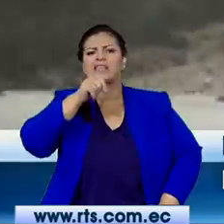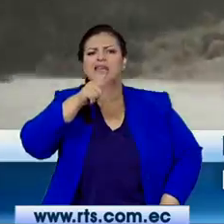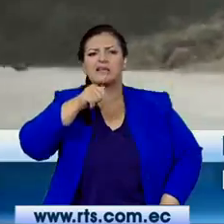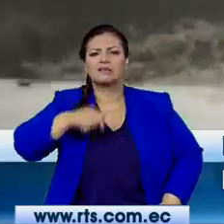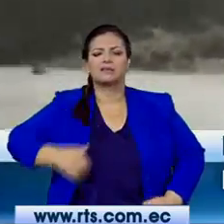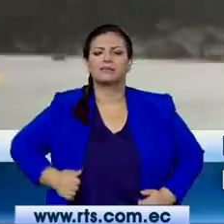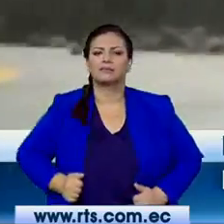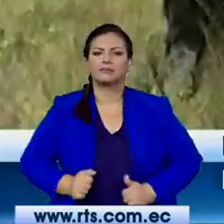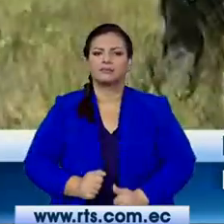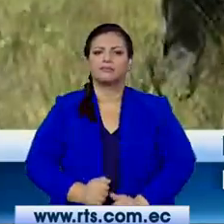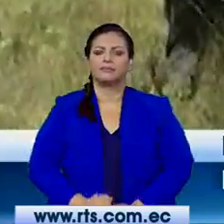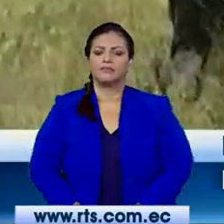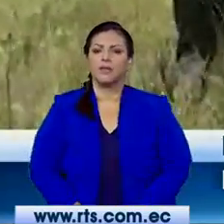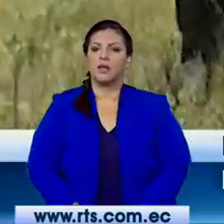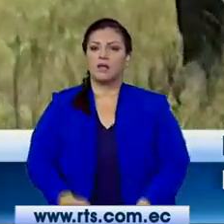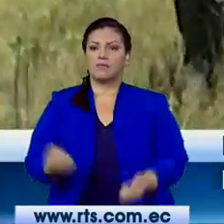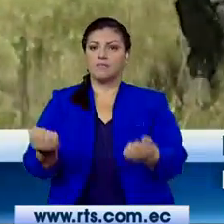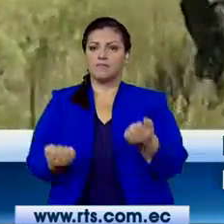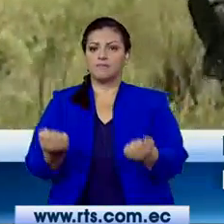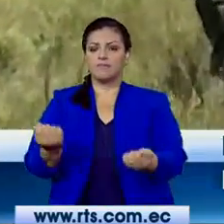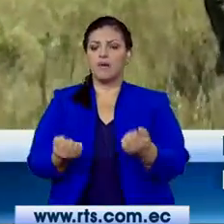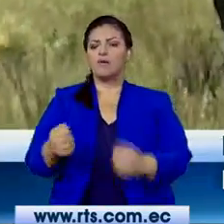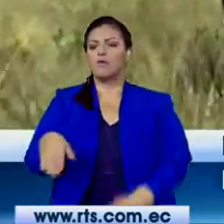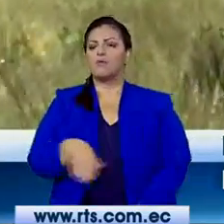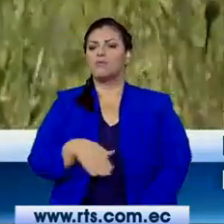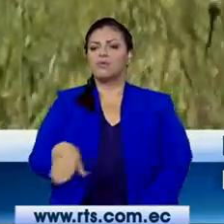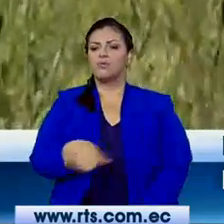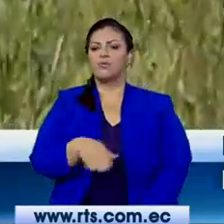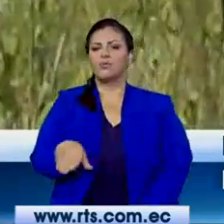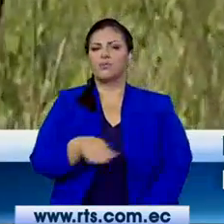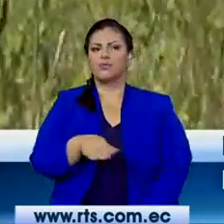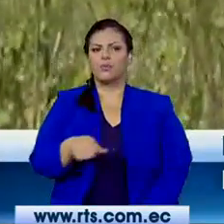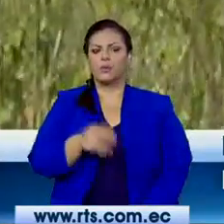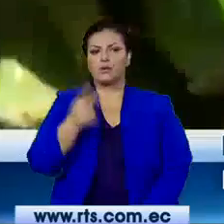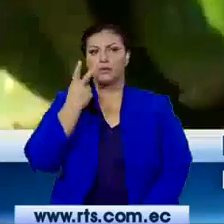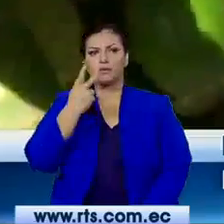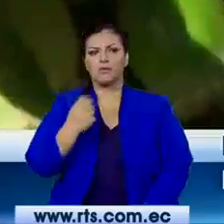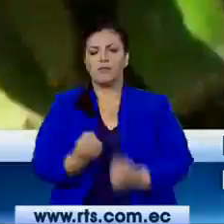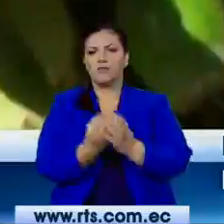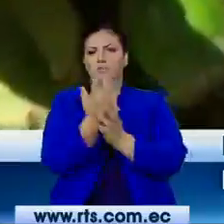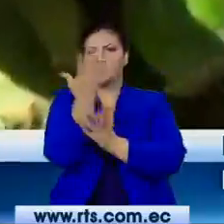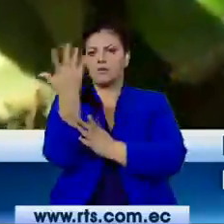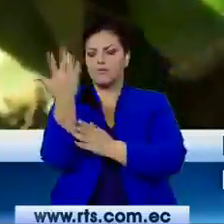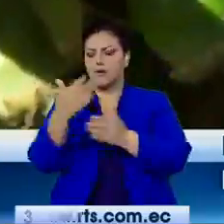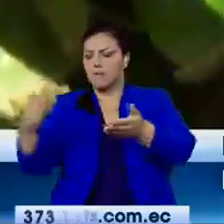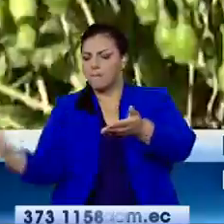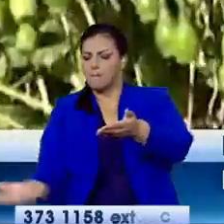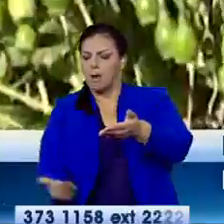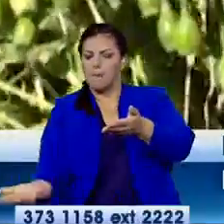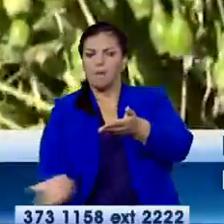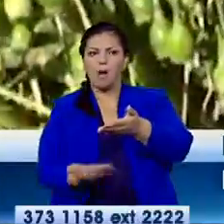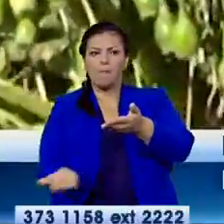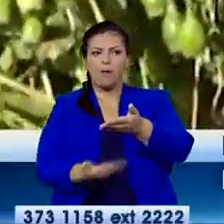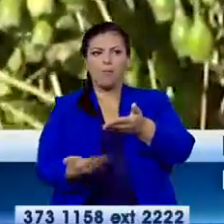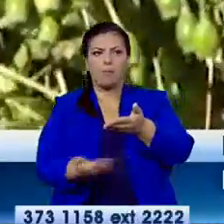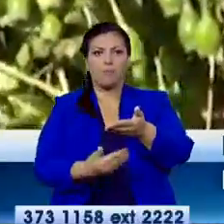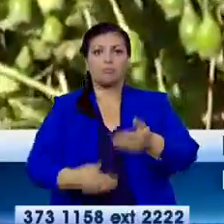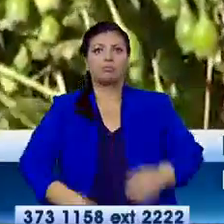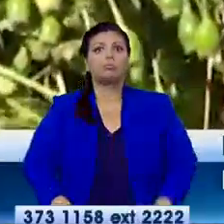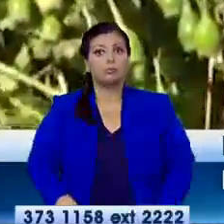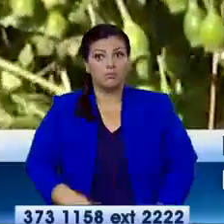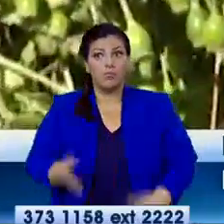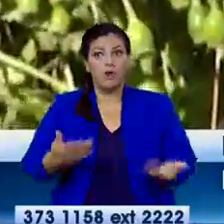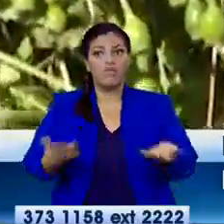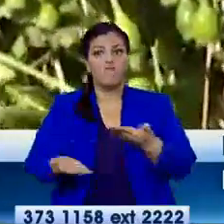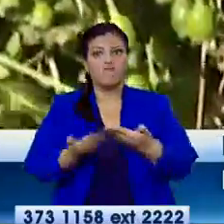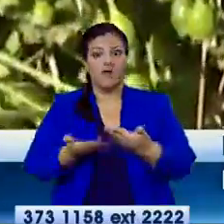agreste camino para poder arrancar de raíz la planta hay que recordar que de la mapola luego de un proceso podrían refinar el opio y